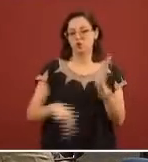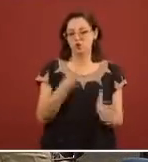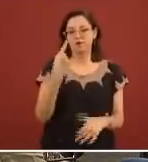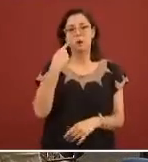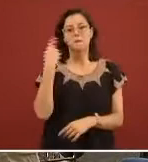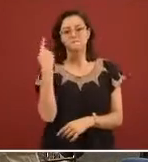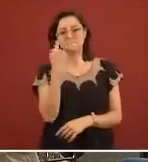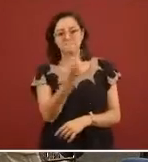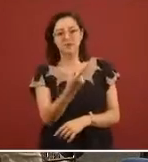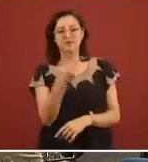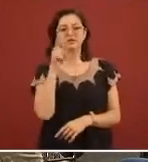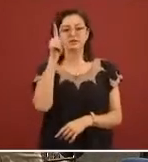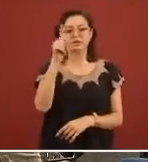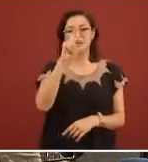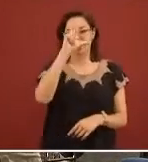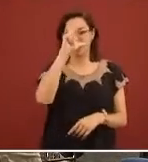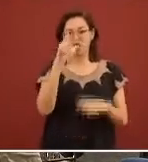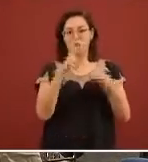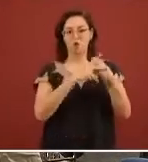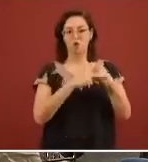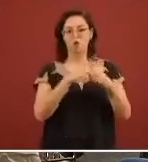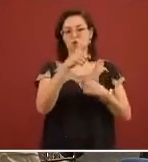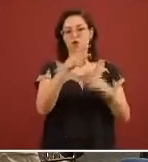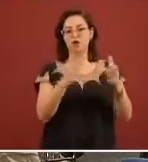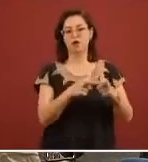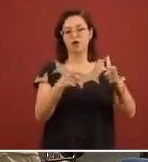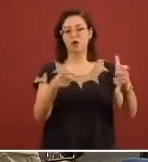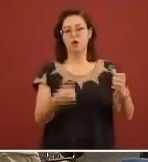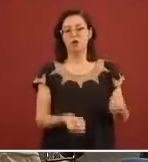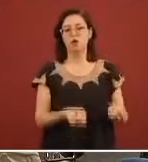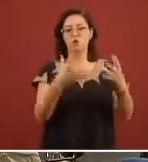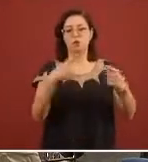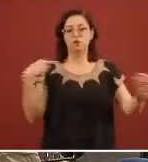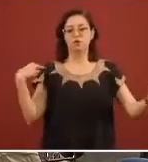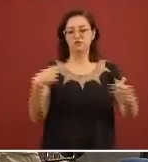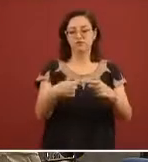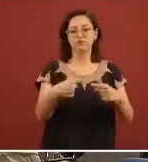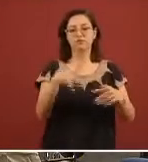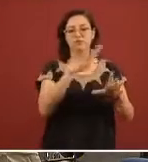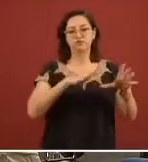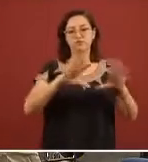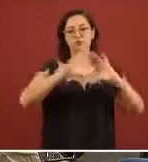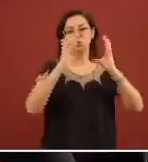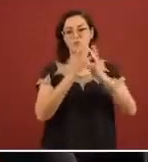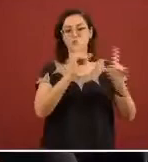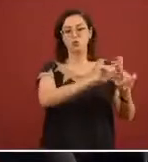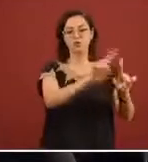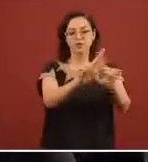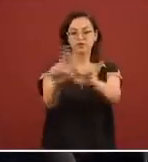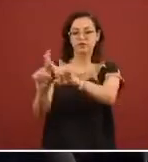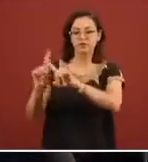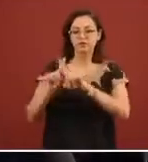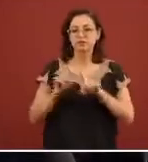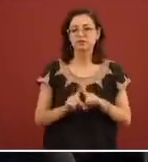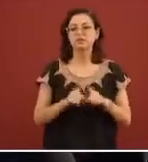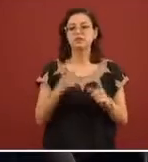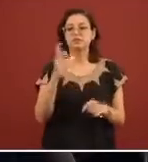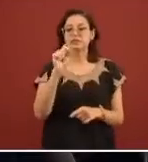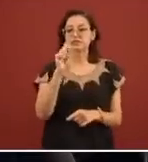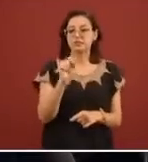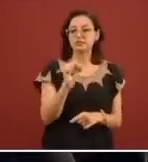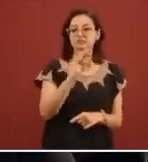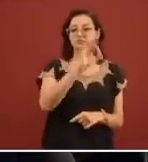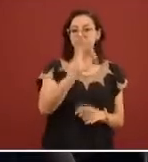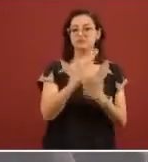volvemos a observar una disminución en la proporción de casos que se han confirmado en los últimos 14 días a nivel mundial. Ahora ya bajó de